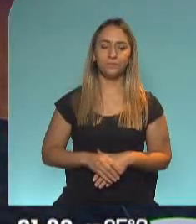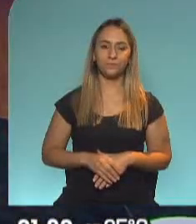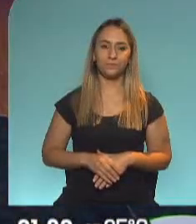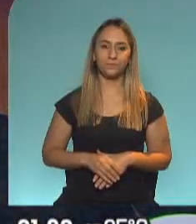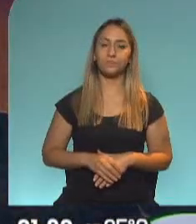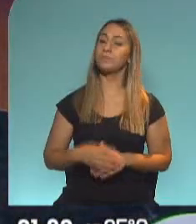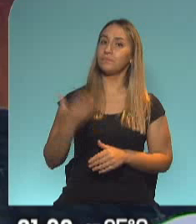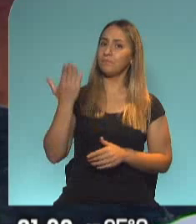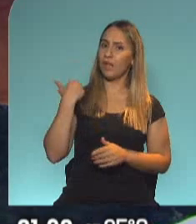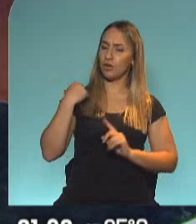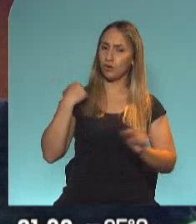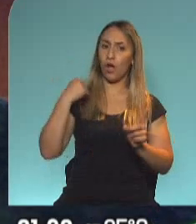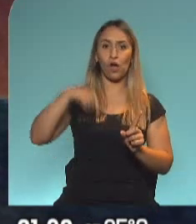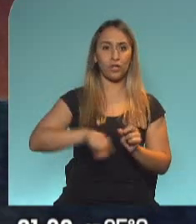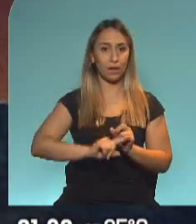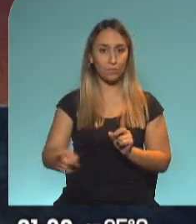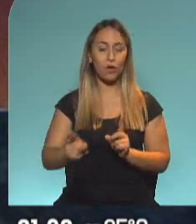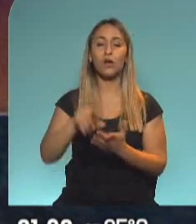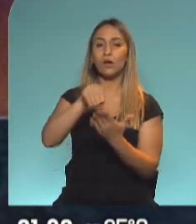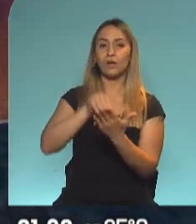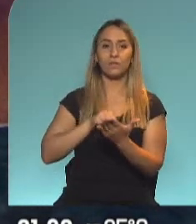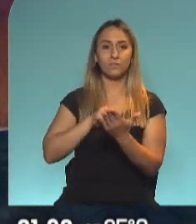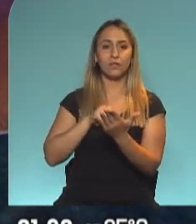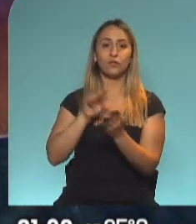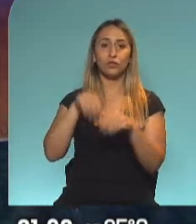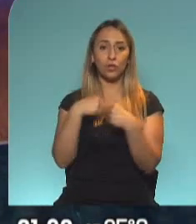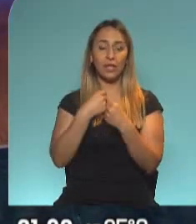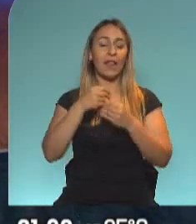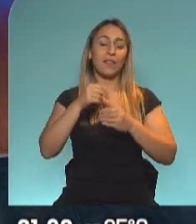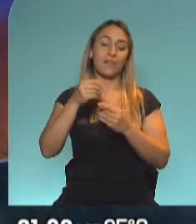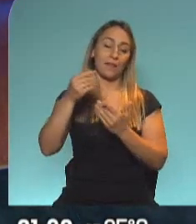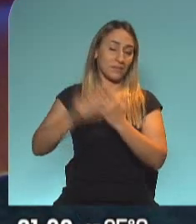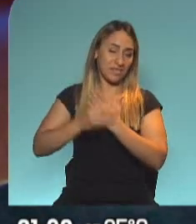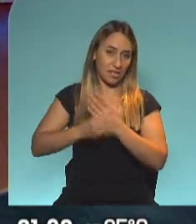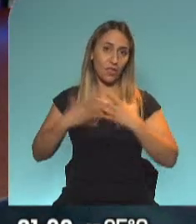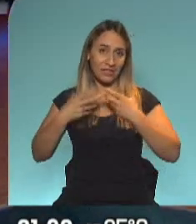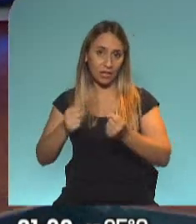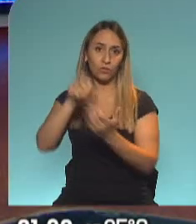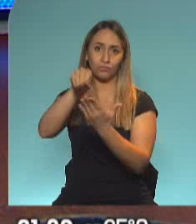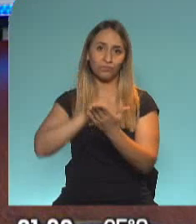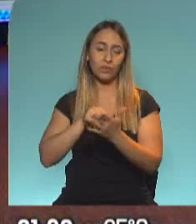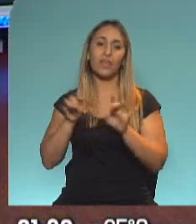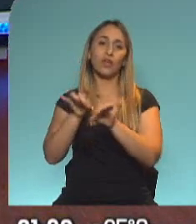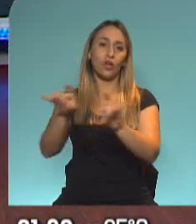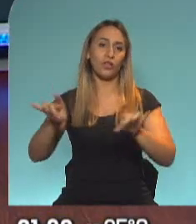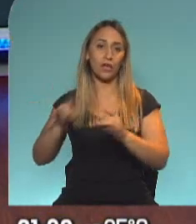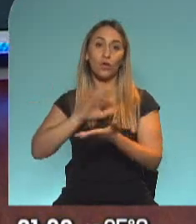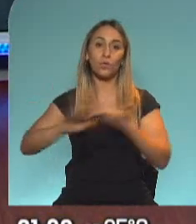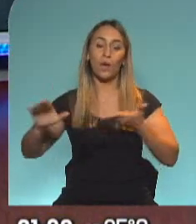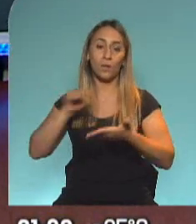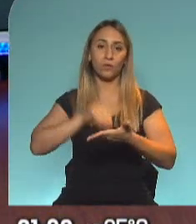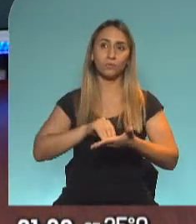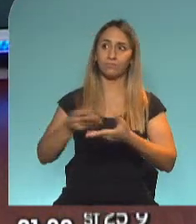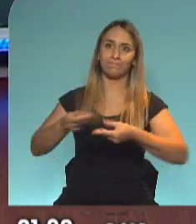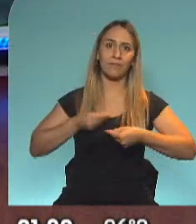Ni ayer ni hoy fueron entregados los reportes diarios del Ministerio de Salud de la Nación acerca de los nuevos datos de coronavirus